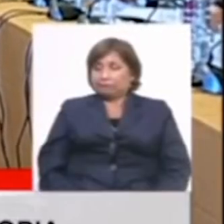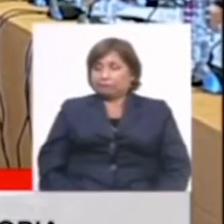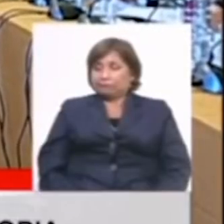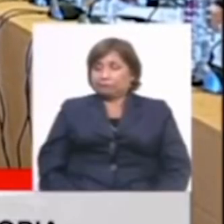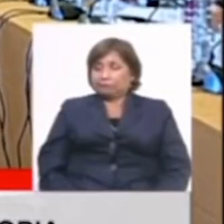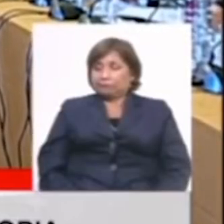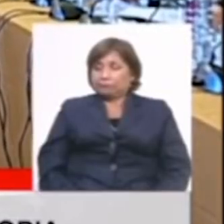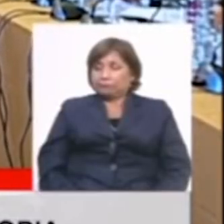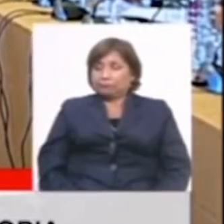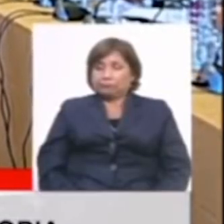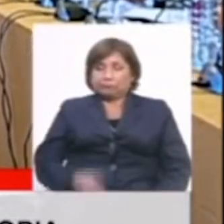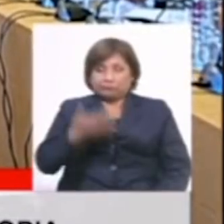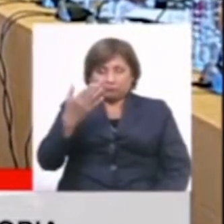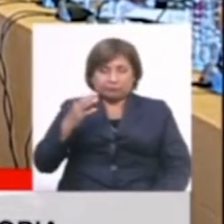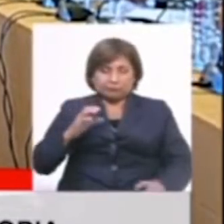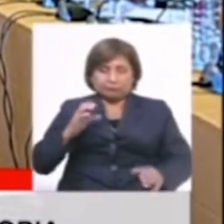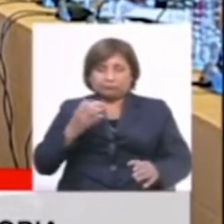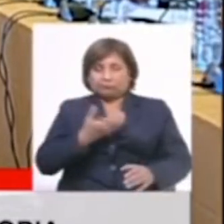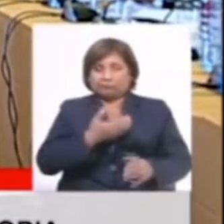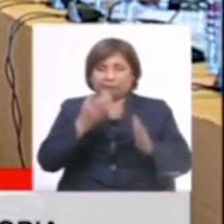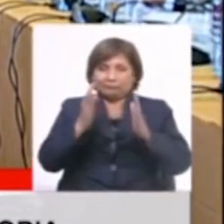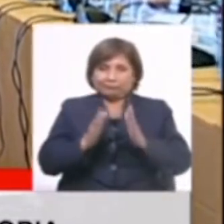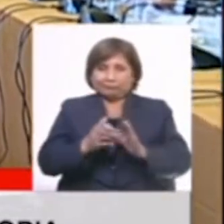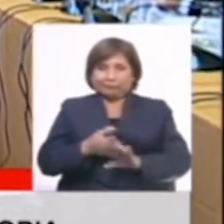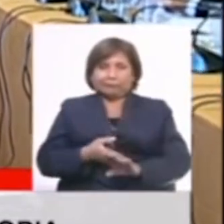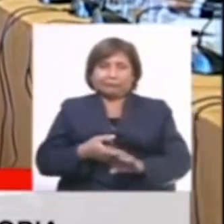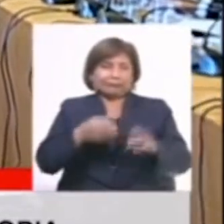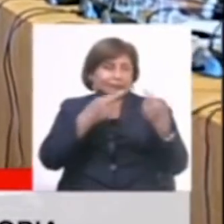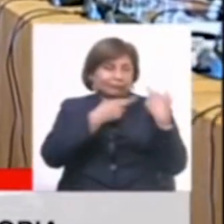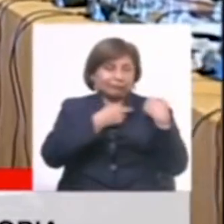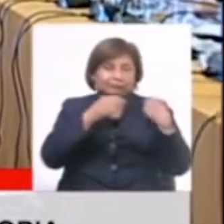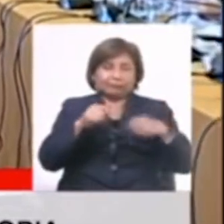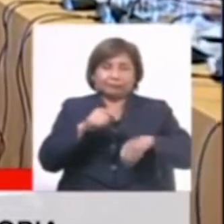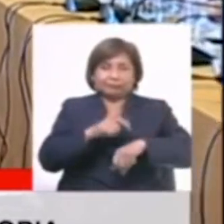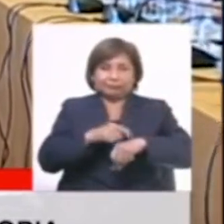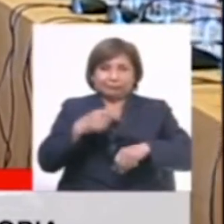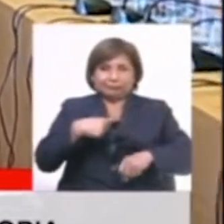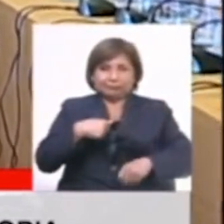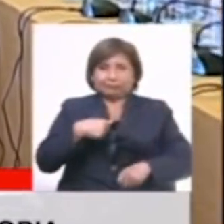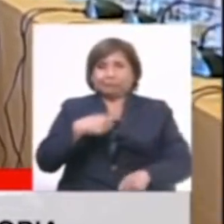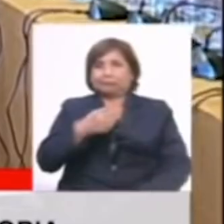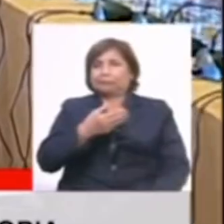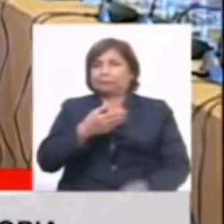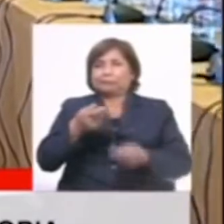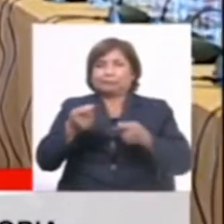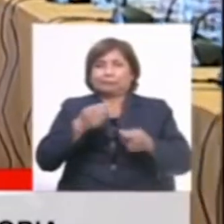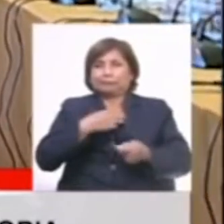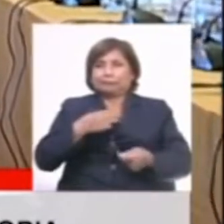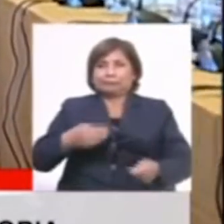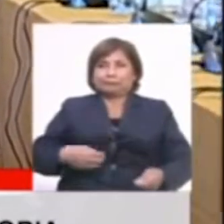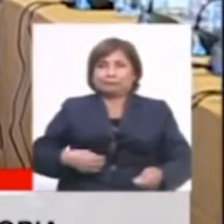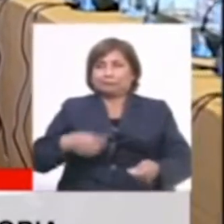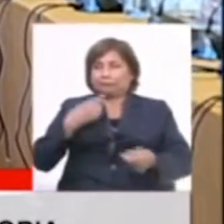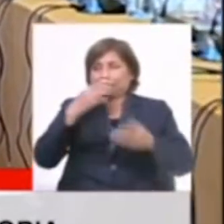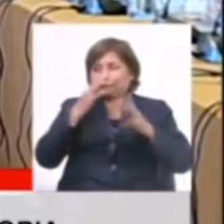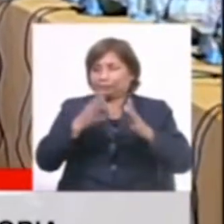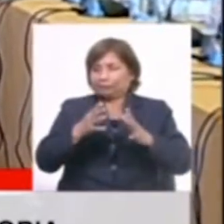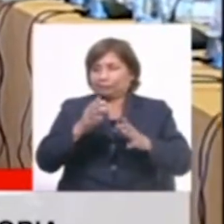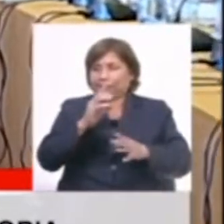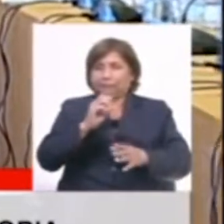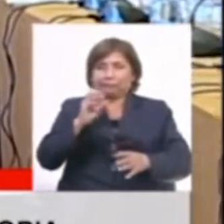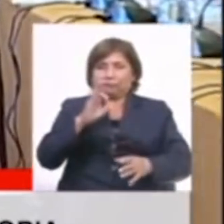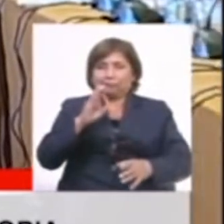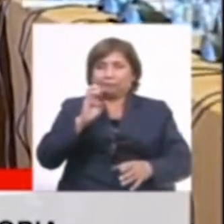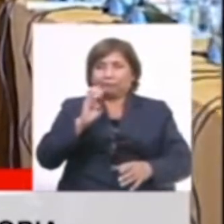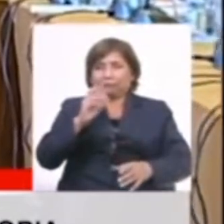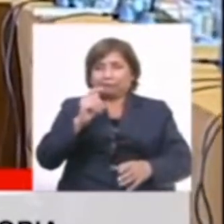Eso es lo que me ha informado. Señores congresistas, corresponde en este momento como ejecutivo ya dejar sin efecto la medida y